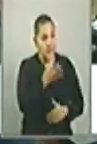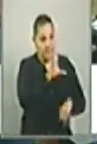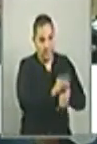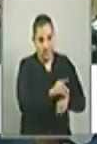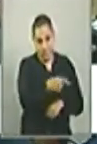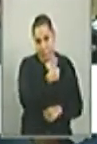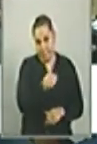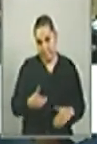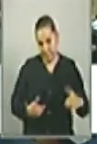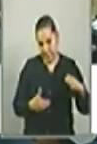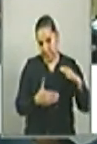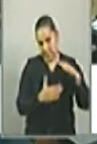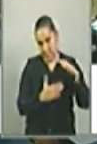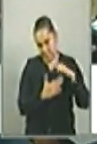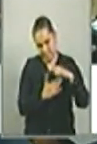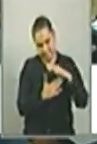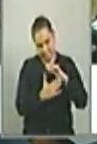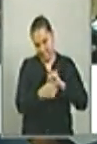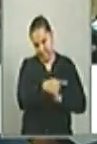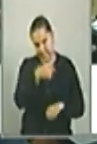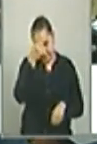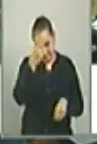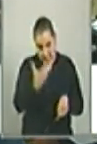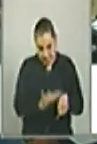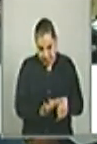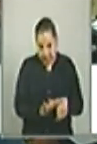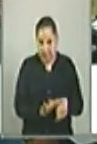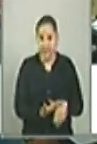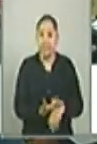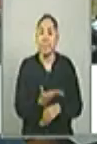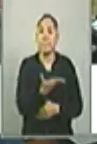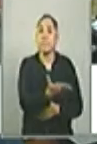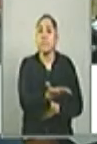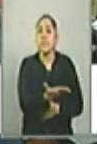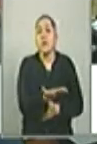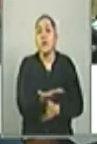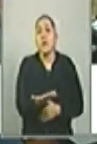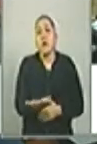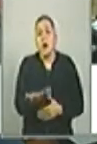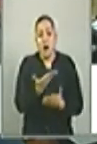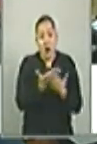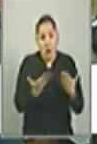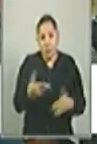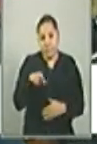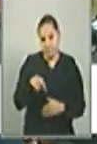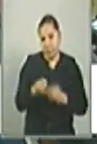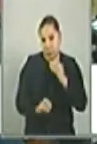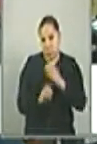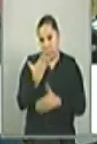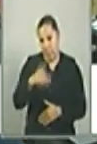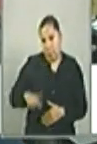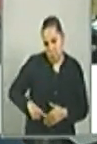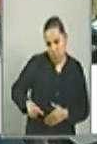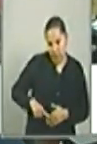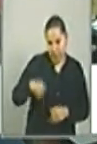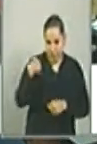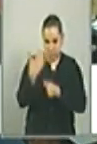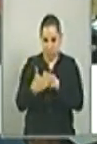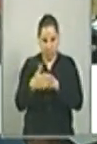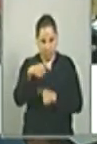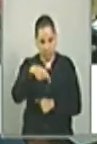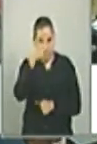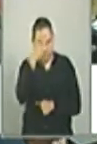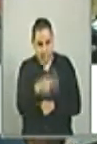Legisladoras, legisladores, es una iniciativa que quiere abonar a la política que va a implementar el nuevo gobierno de la